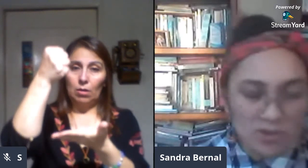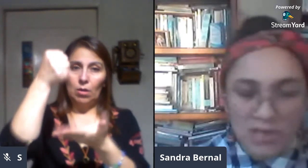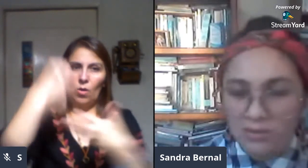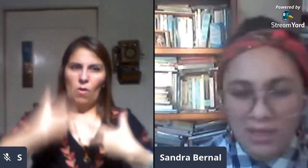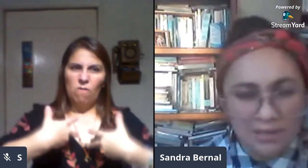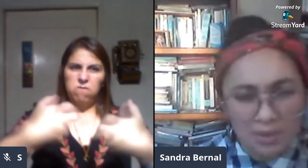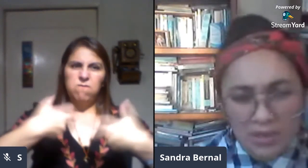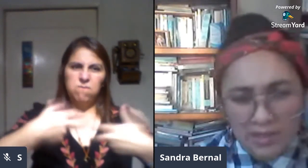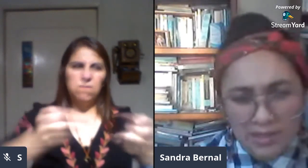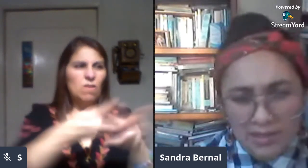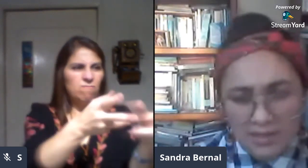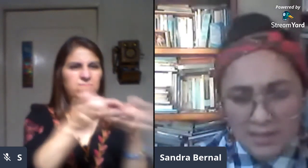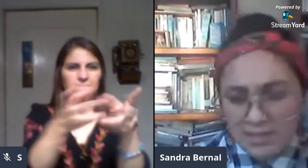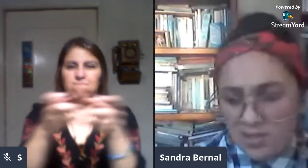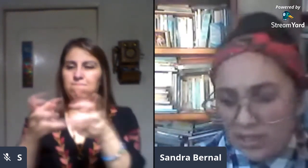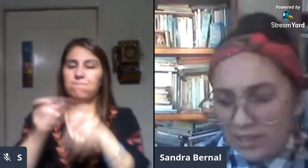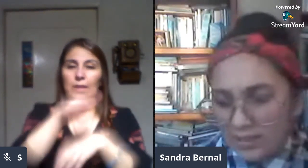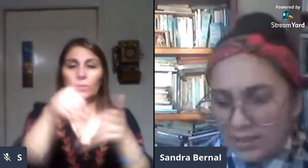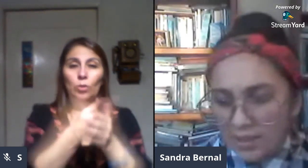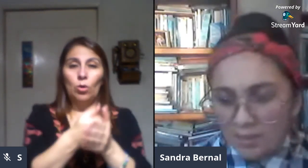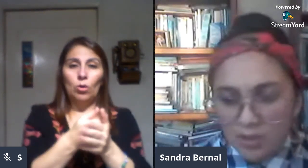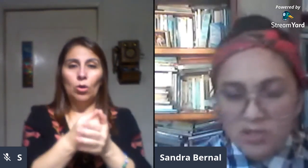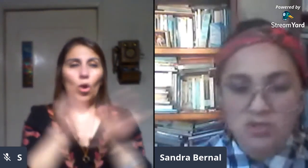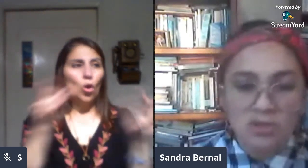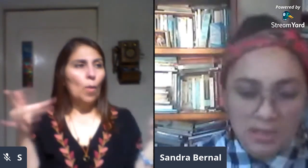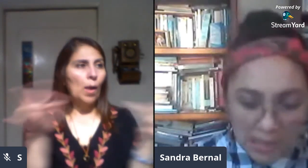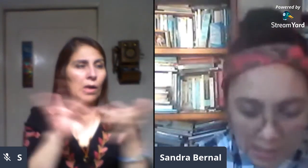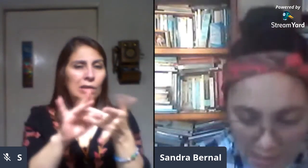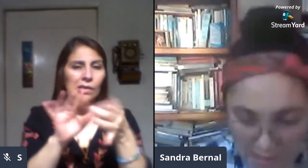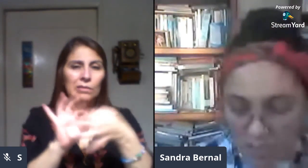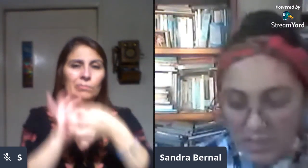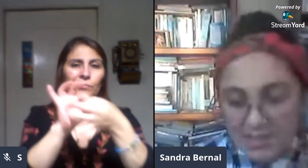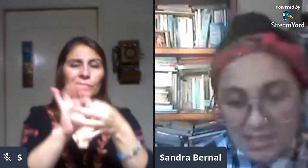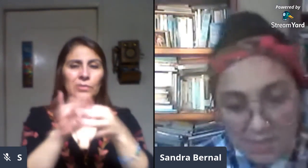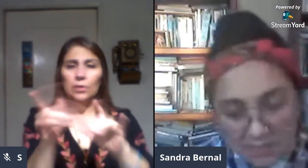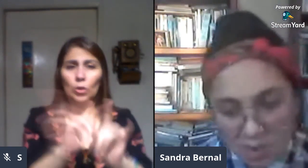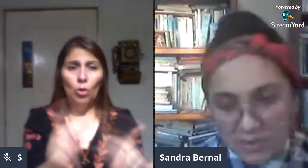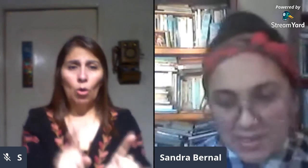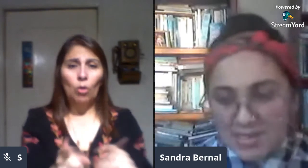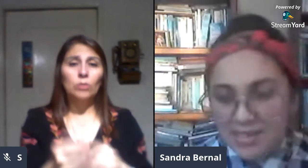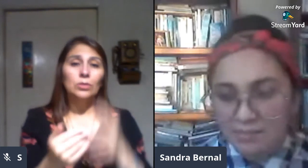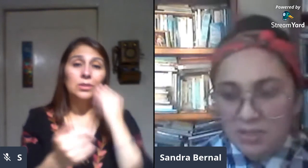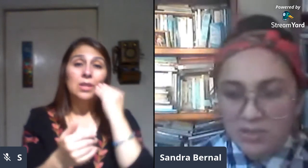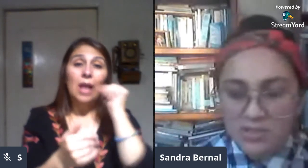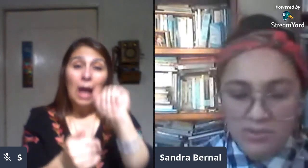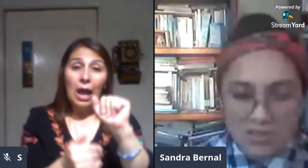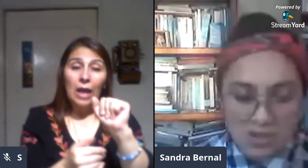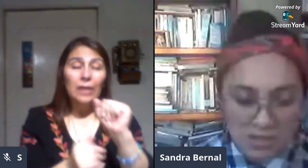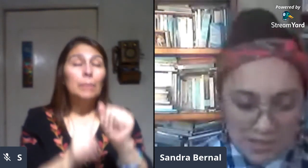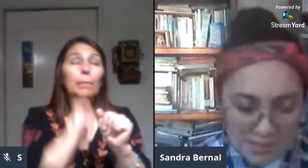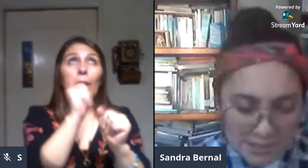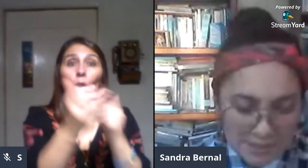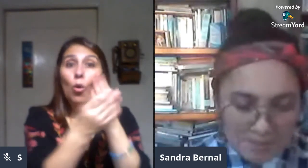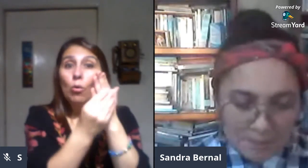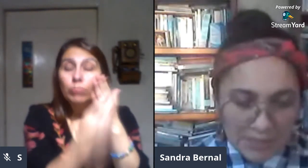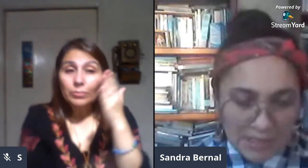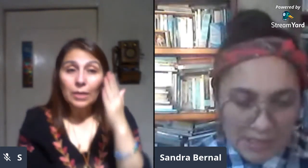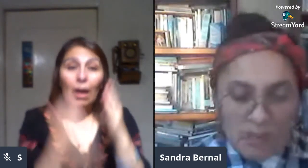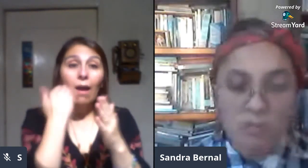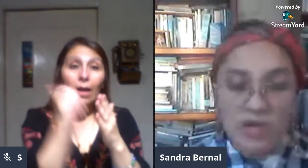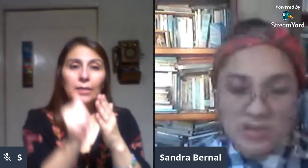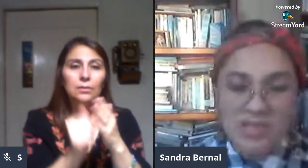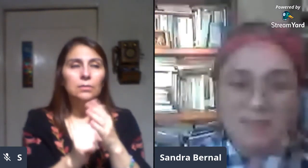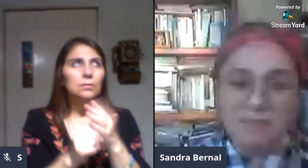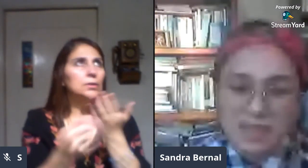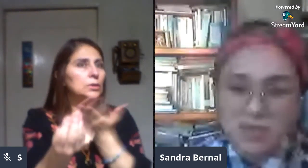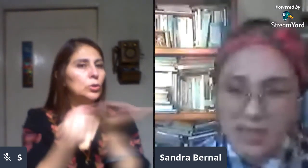no tiene una lógica de interseccional. Por eso son las mujeres y las más pobres las que están en peores condiciones.